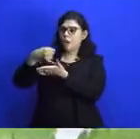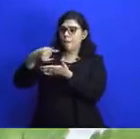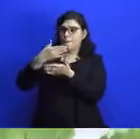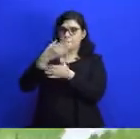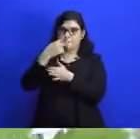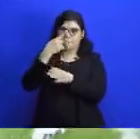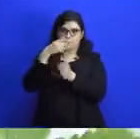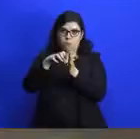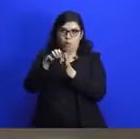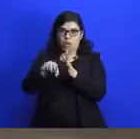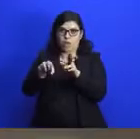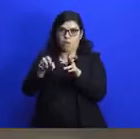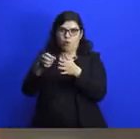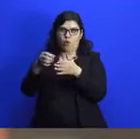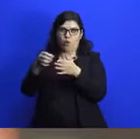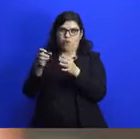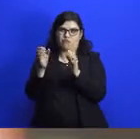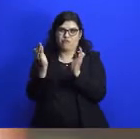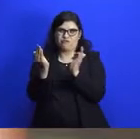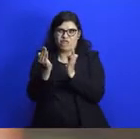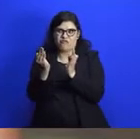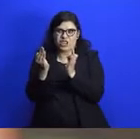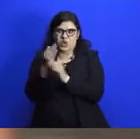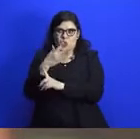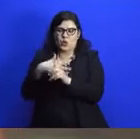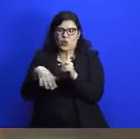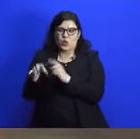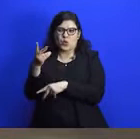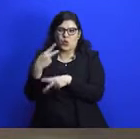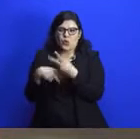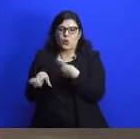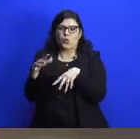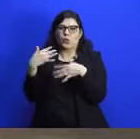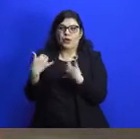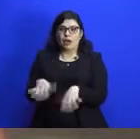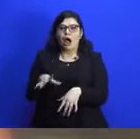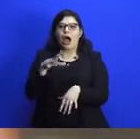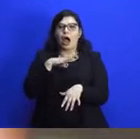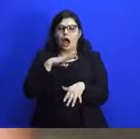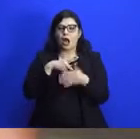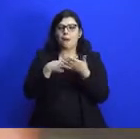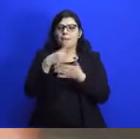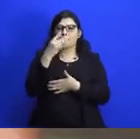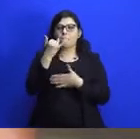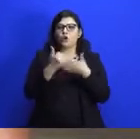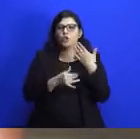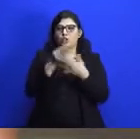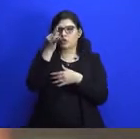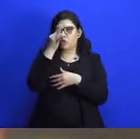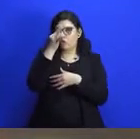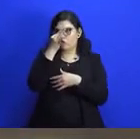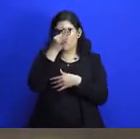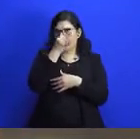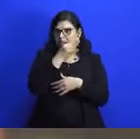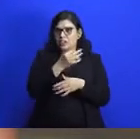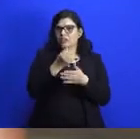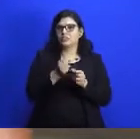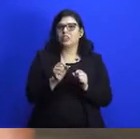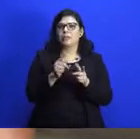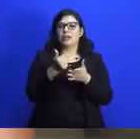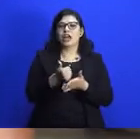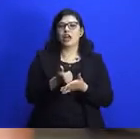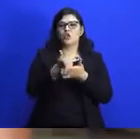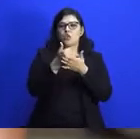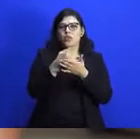que es complicadísimo. Y nos han financiado un proyecto de fresa hidropónica y nos han ayudado con unas